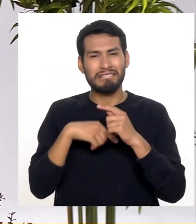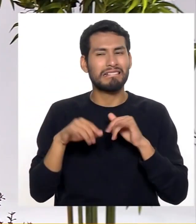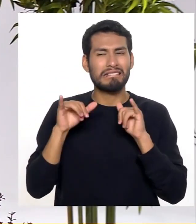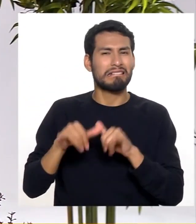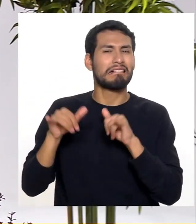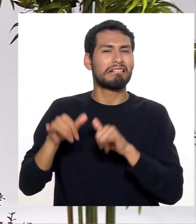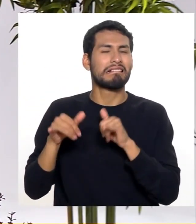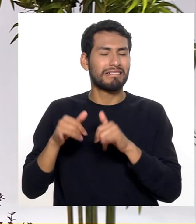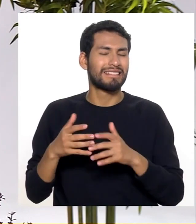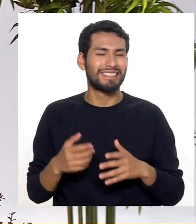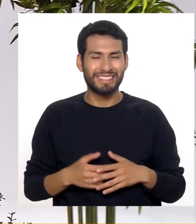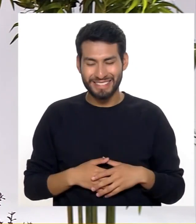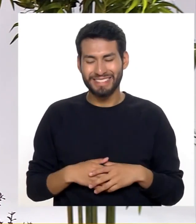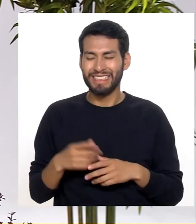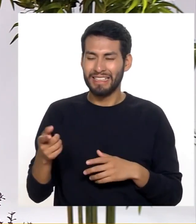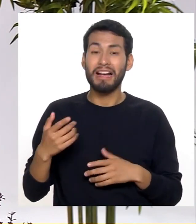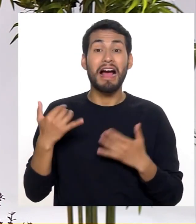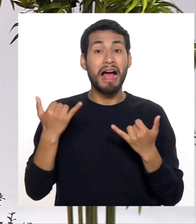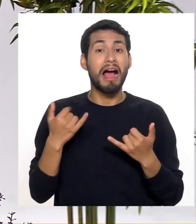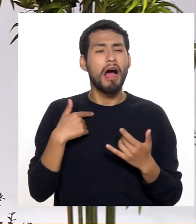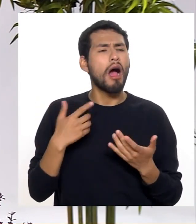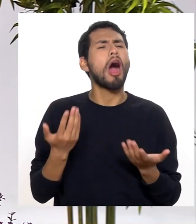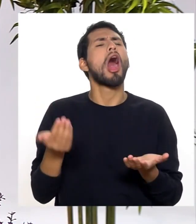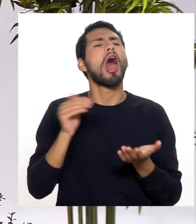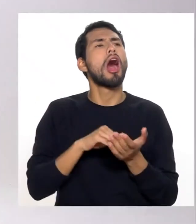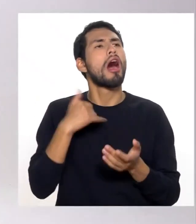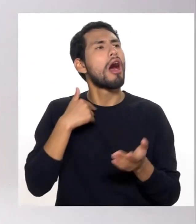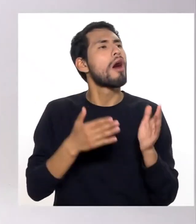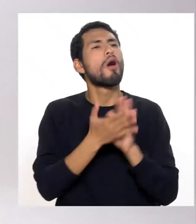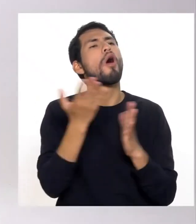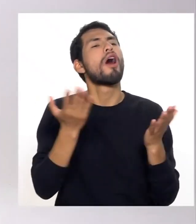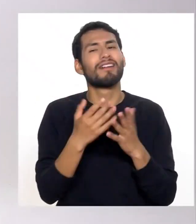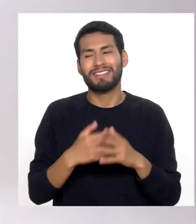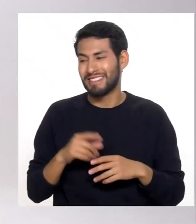de Arequipa, y nos piden ahora, ¿y a dónde vamos a viajar?